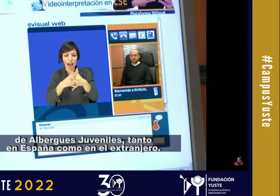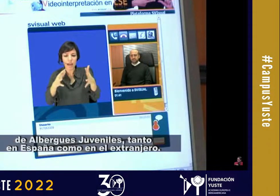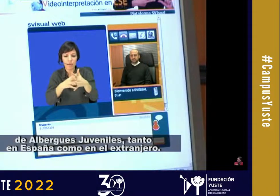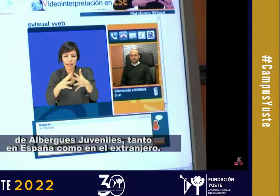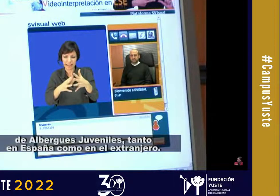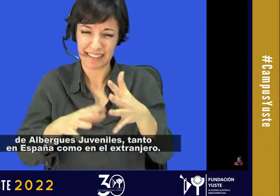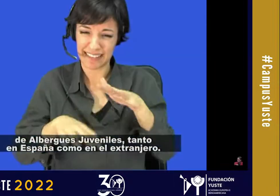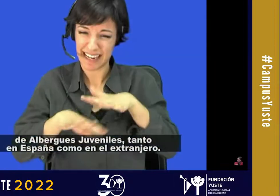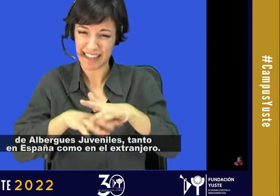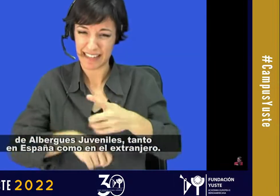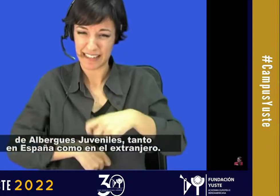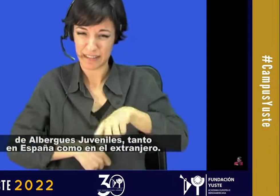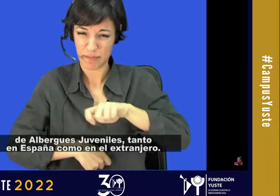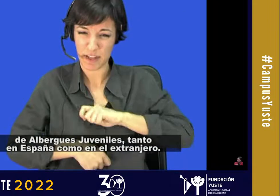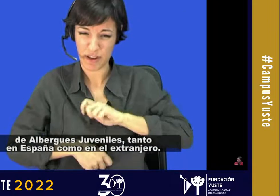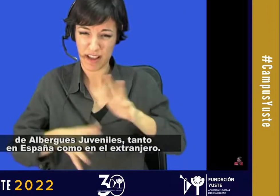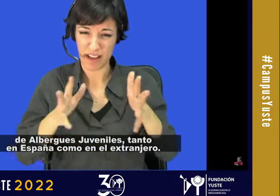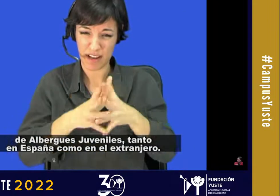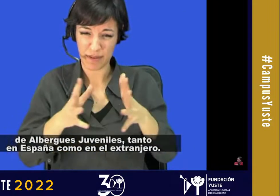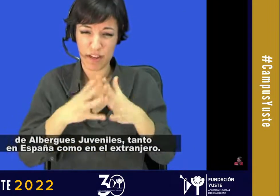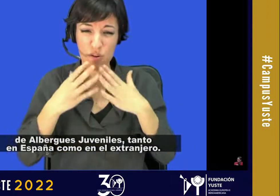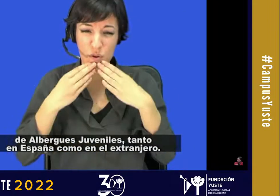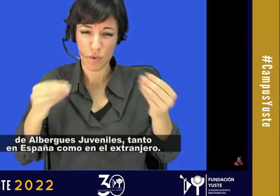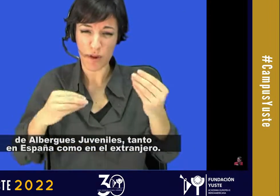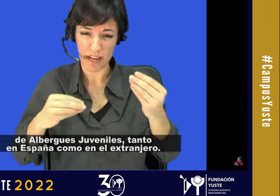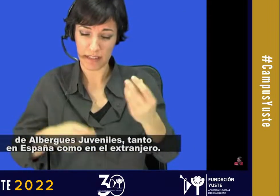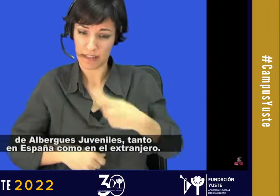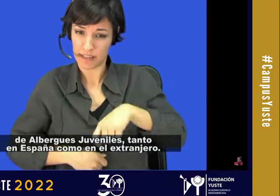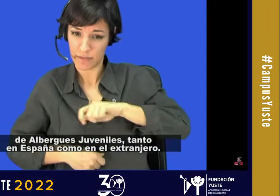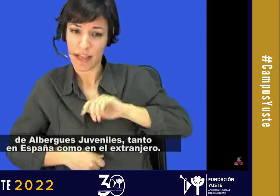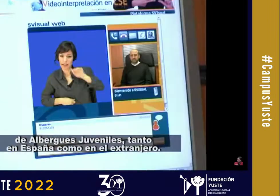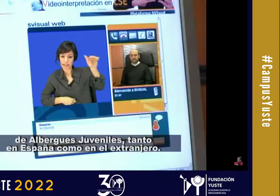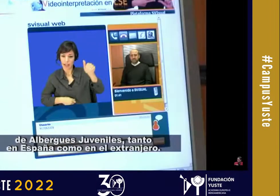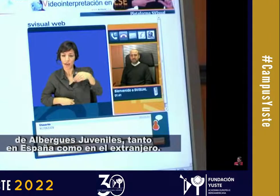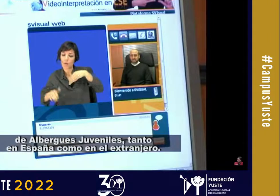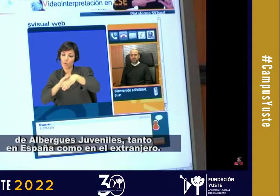de albergues juveniles tanto en España como en el extranjero